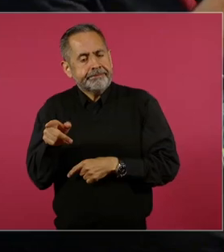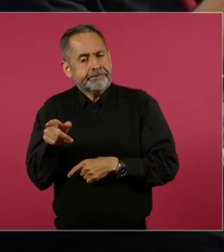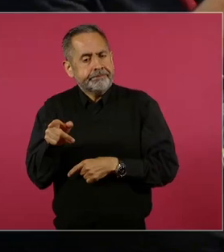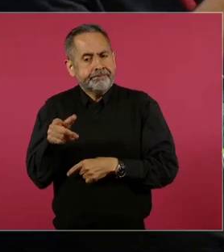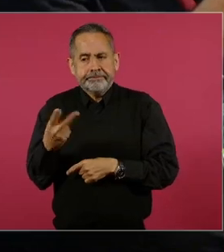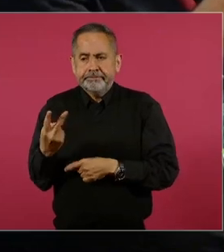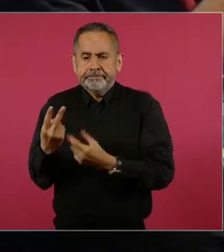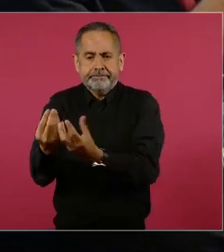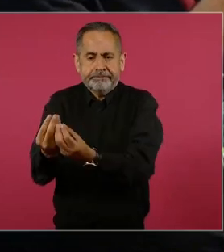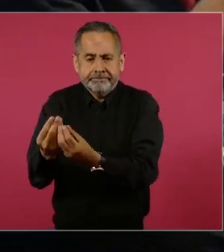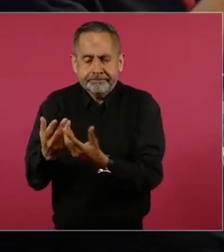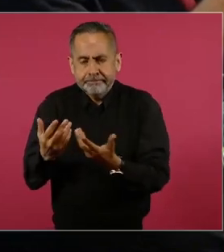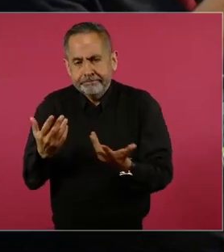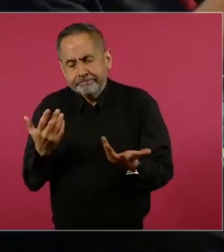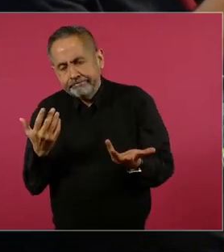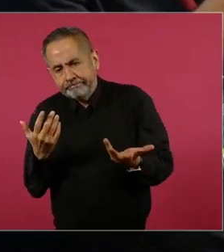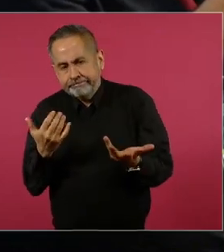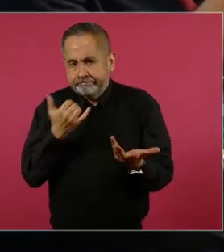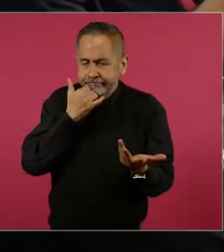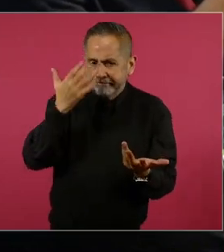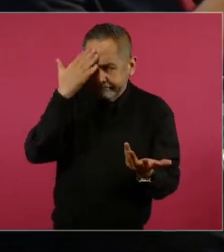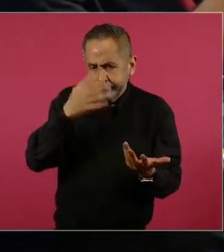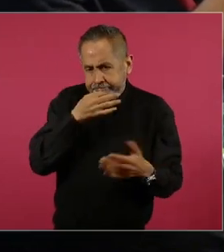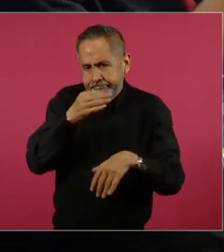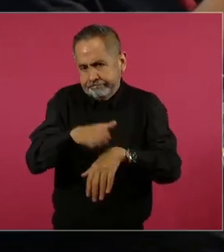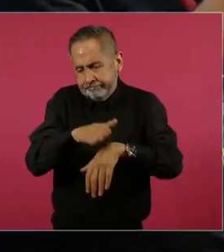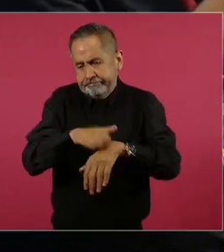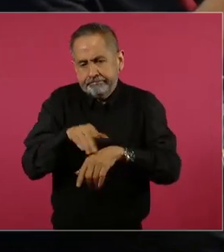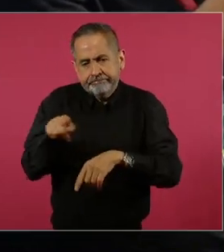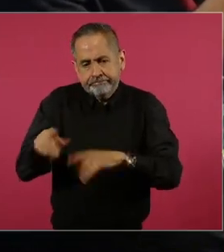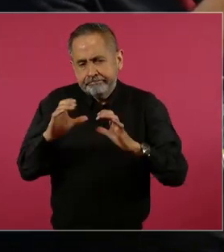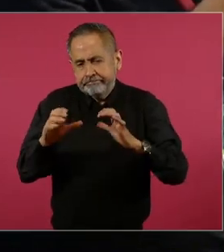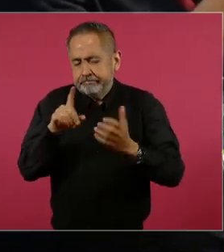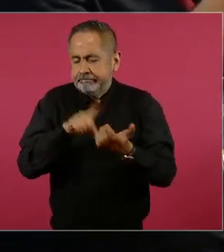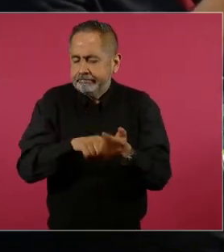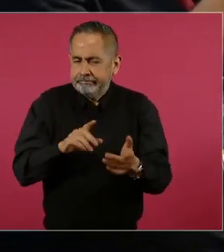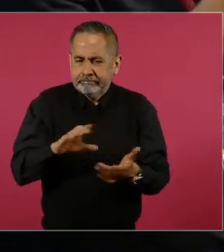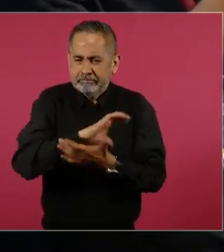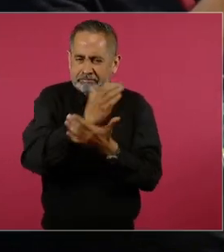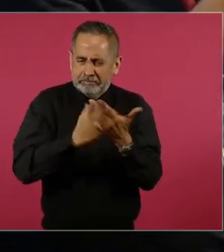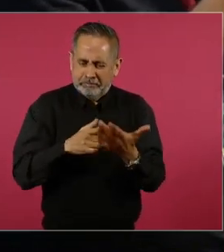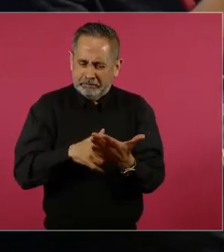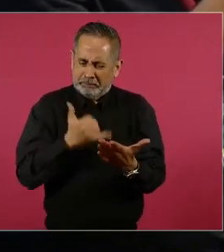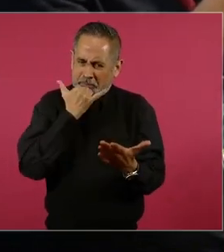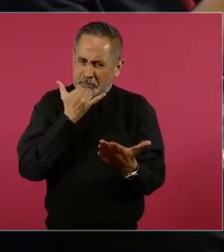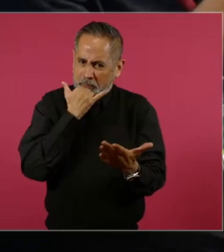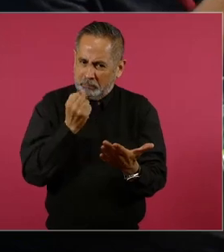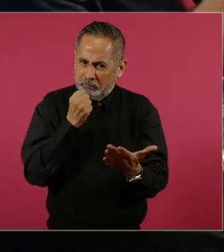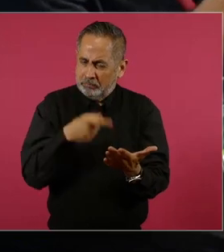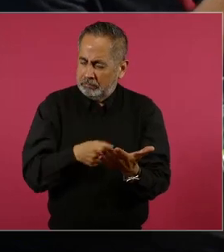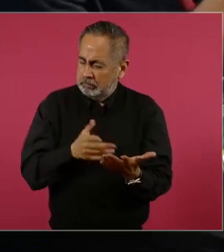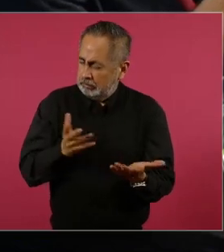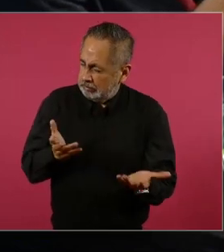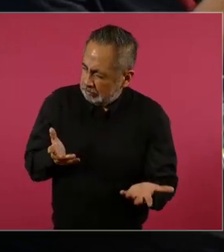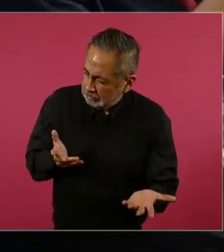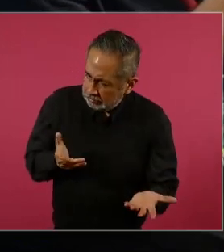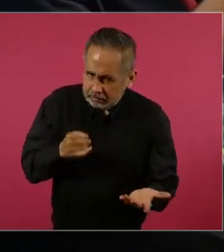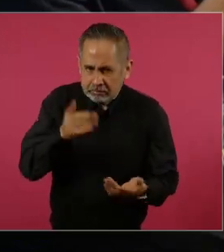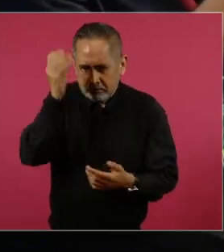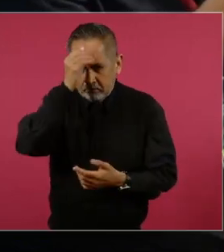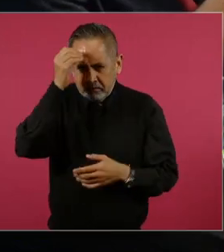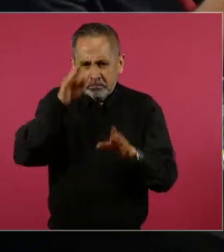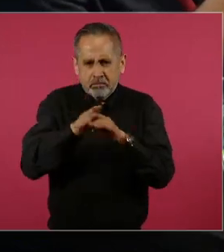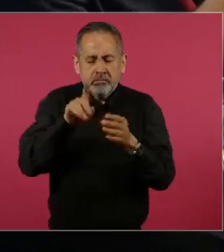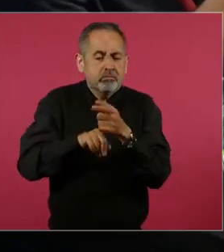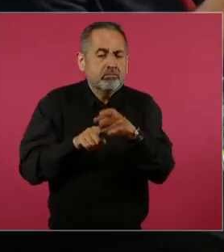y pues bueno, saber, señor presidente, pues hay cosas, contratos muy, muy fuertes y saber si, pues qué opina al